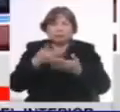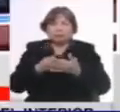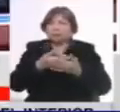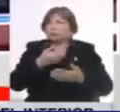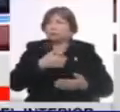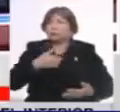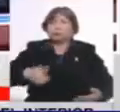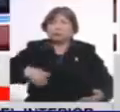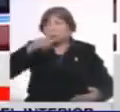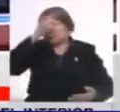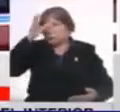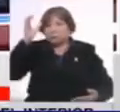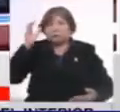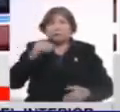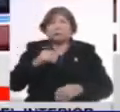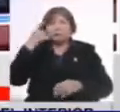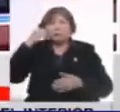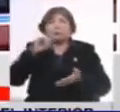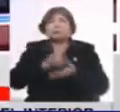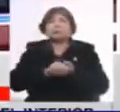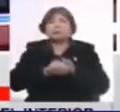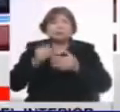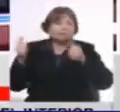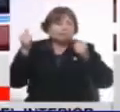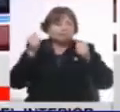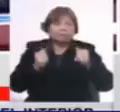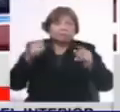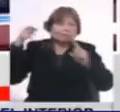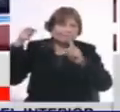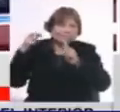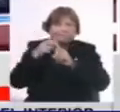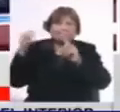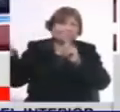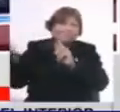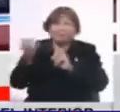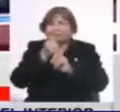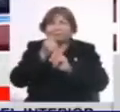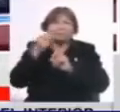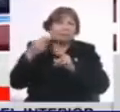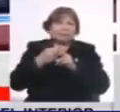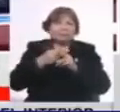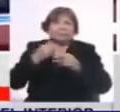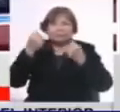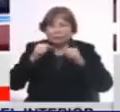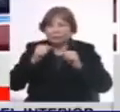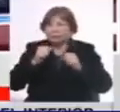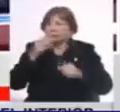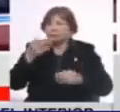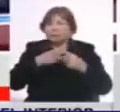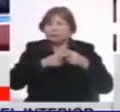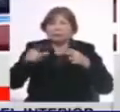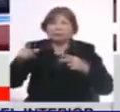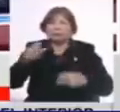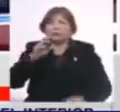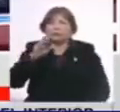señor presidente Pedro Castillo para efectos de poder capturar a la brevedad posible a los prófugos